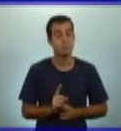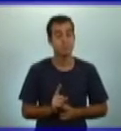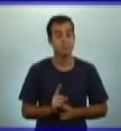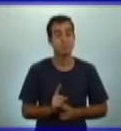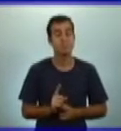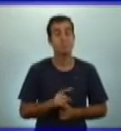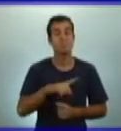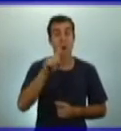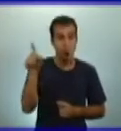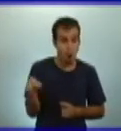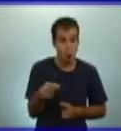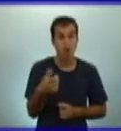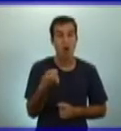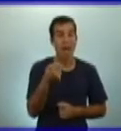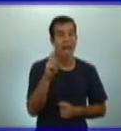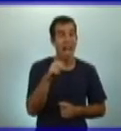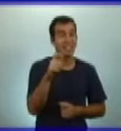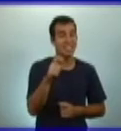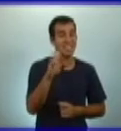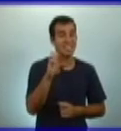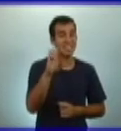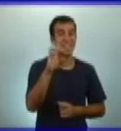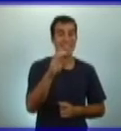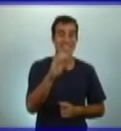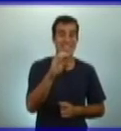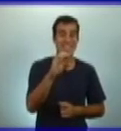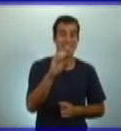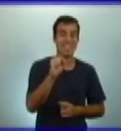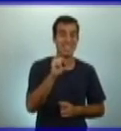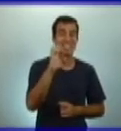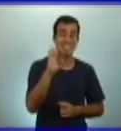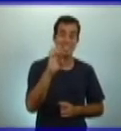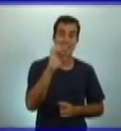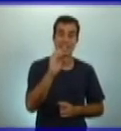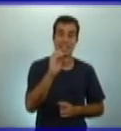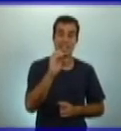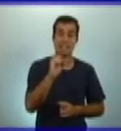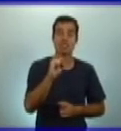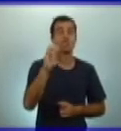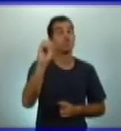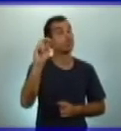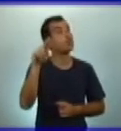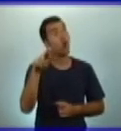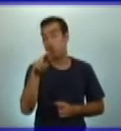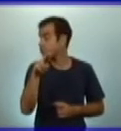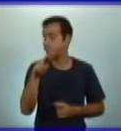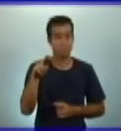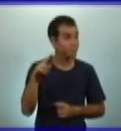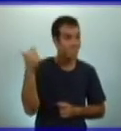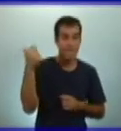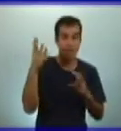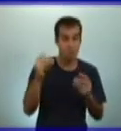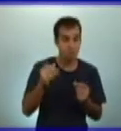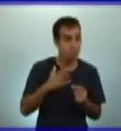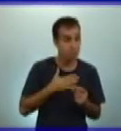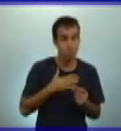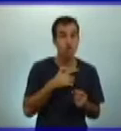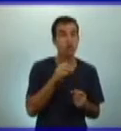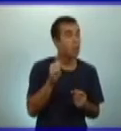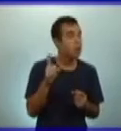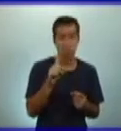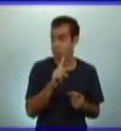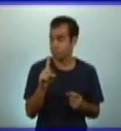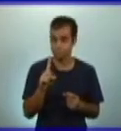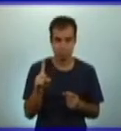8.650. Tampoco el otro sumando es 8.650, es el antecesor de este. Por lo